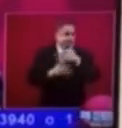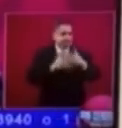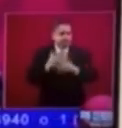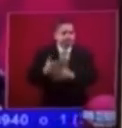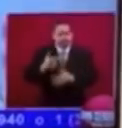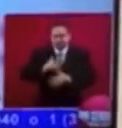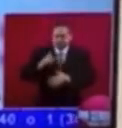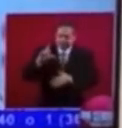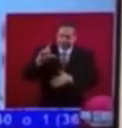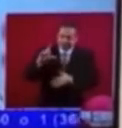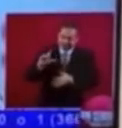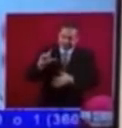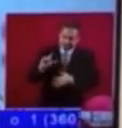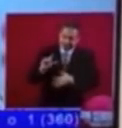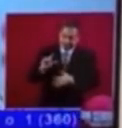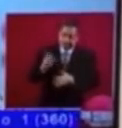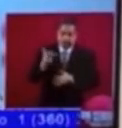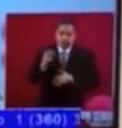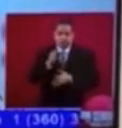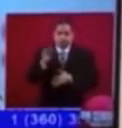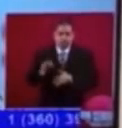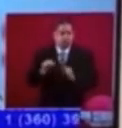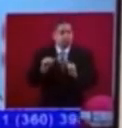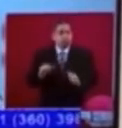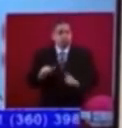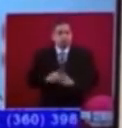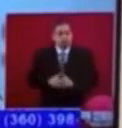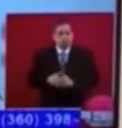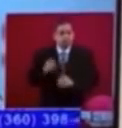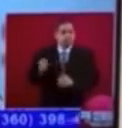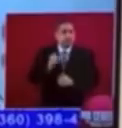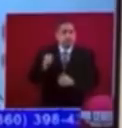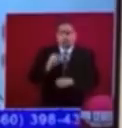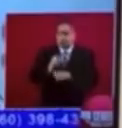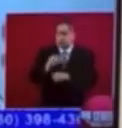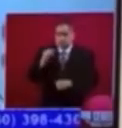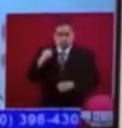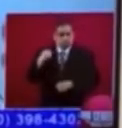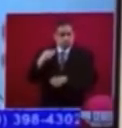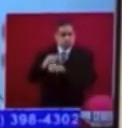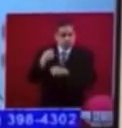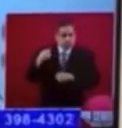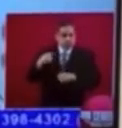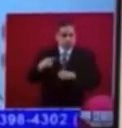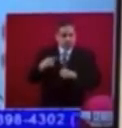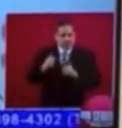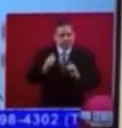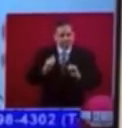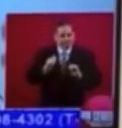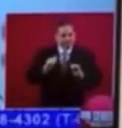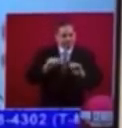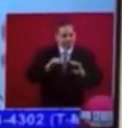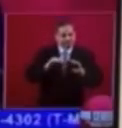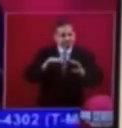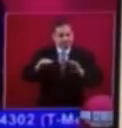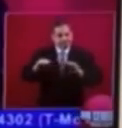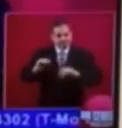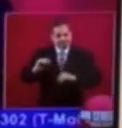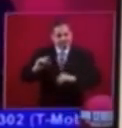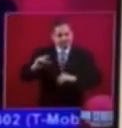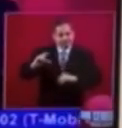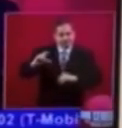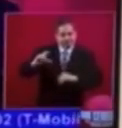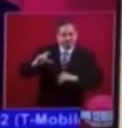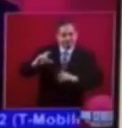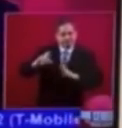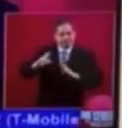sobre la mesa debido a que el presidente le da la palabra a medios independientes y alternativos. Nunca podrías